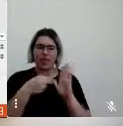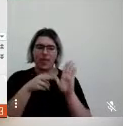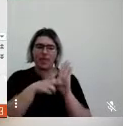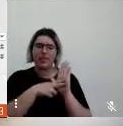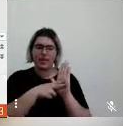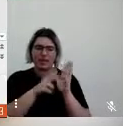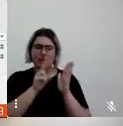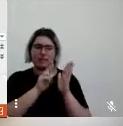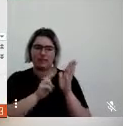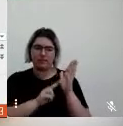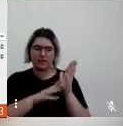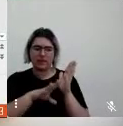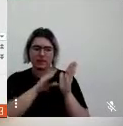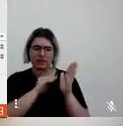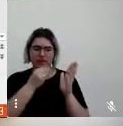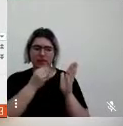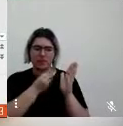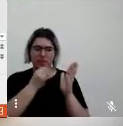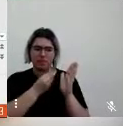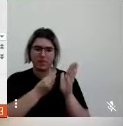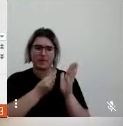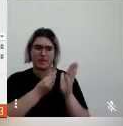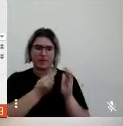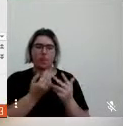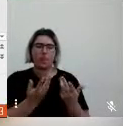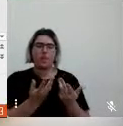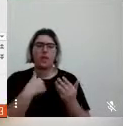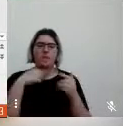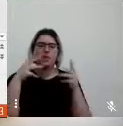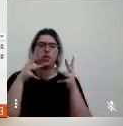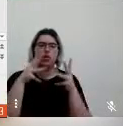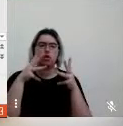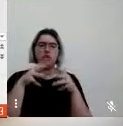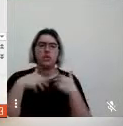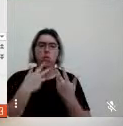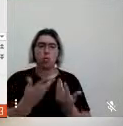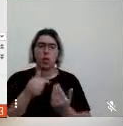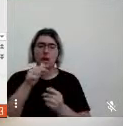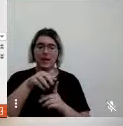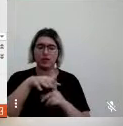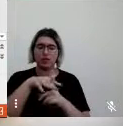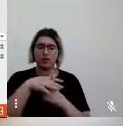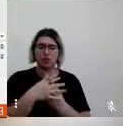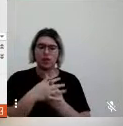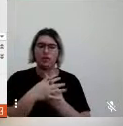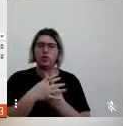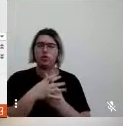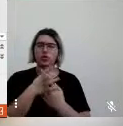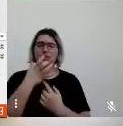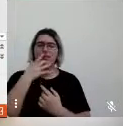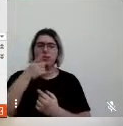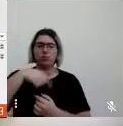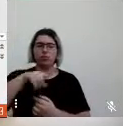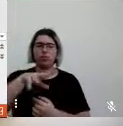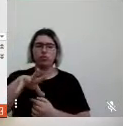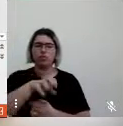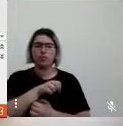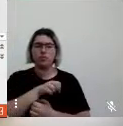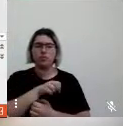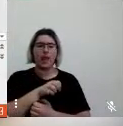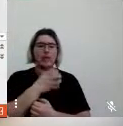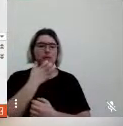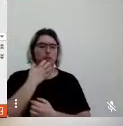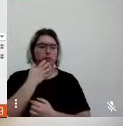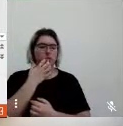productos. Mi consejo es que en estos casos, cuando vayáis a comprar un